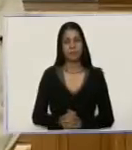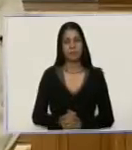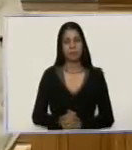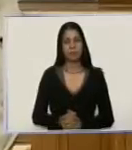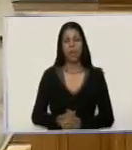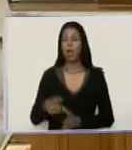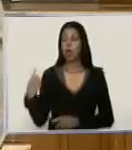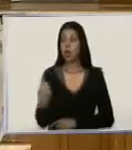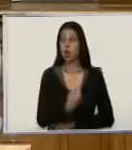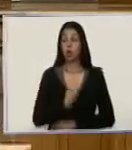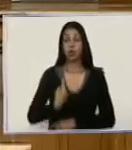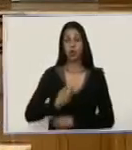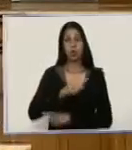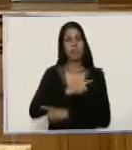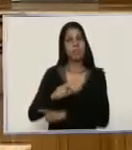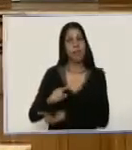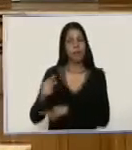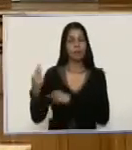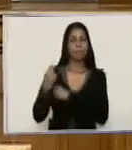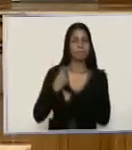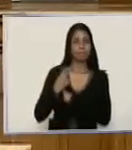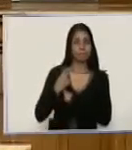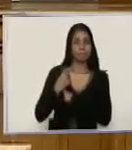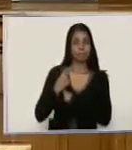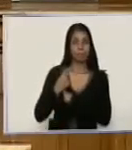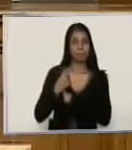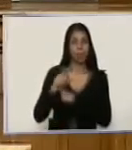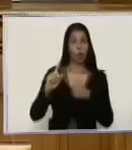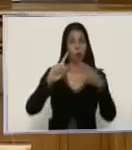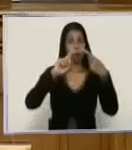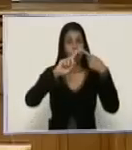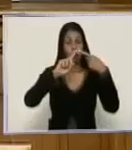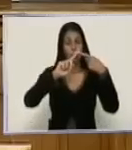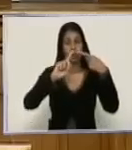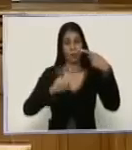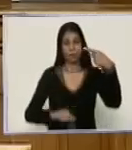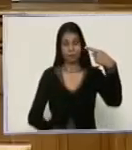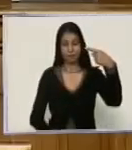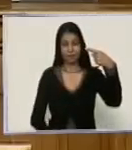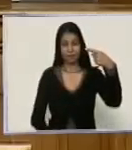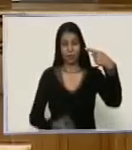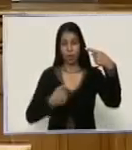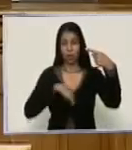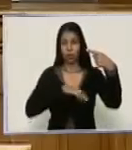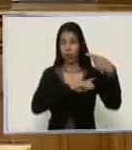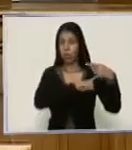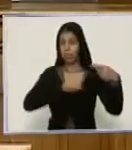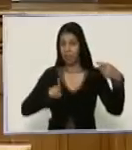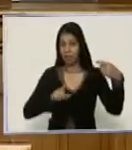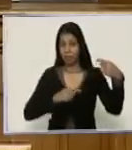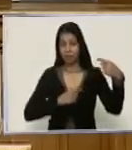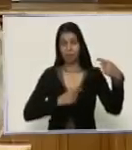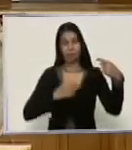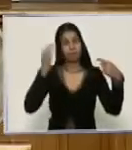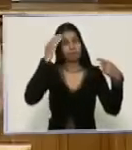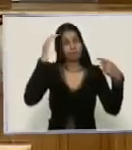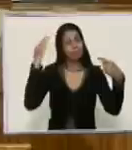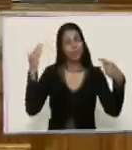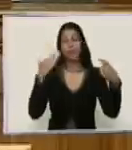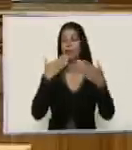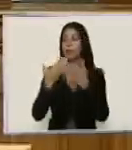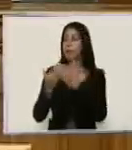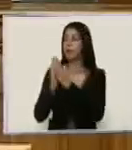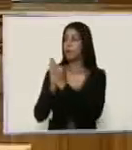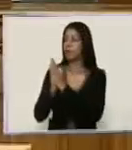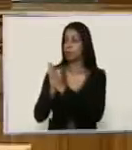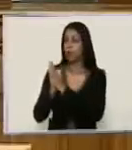nosotros estamos obligados, camaradas, una, a ir, yo no sé si pedirle a la